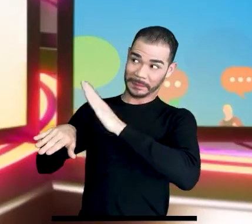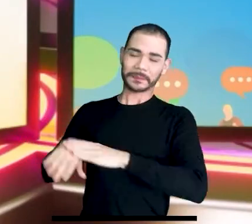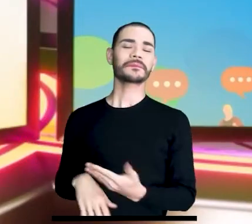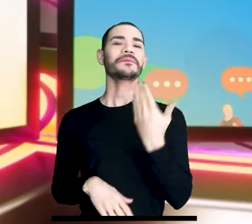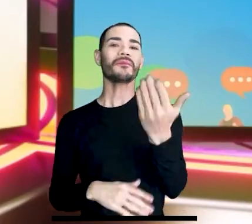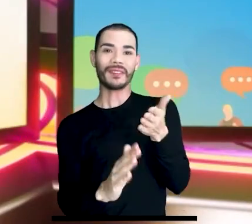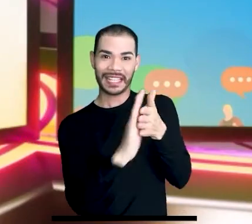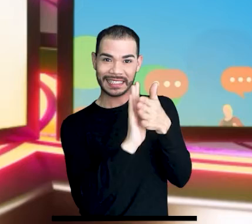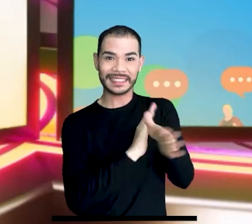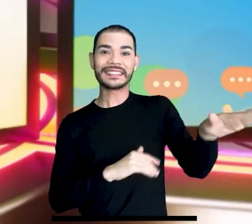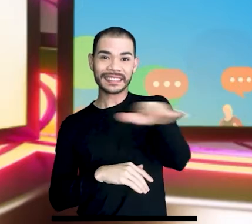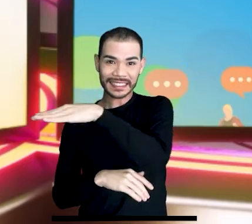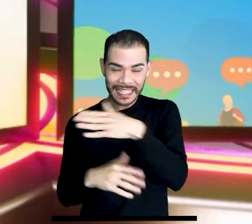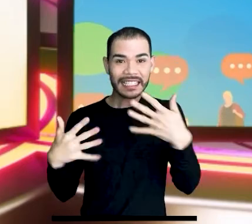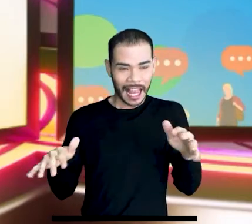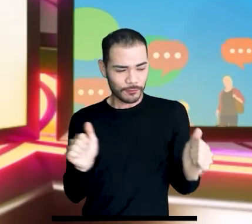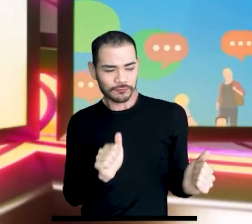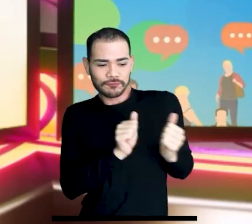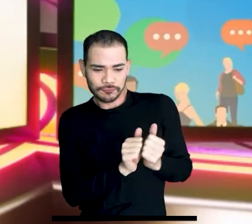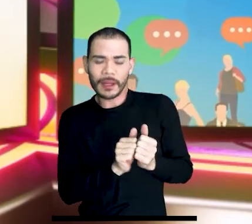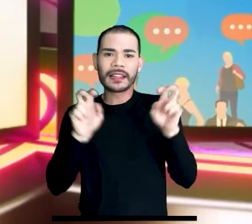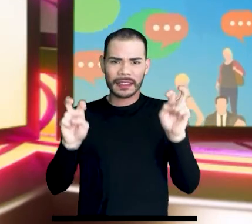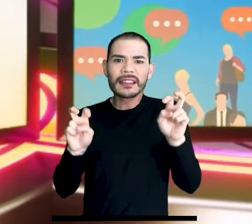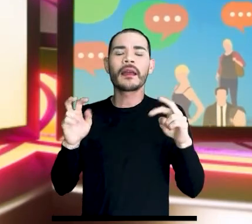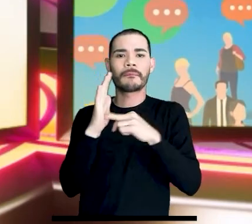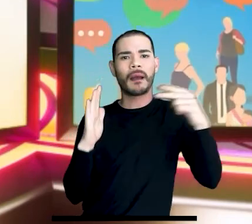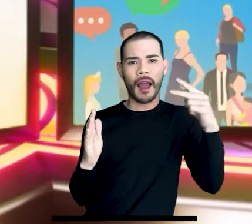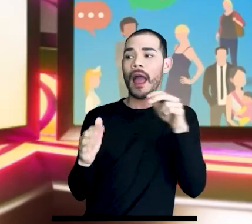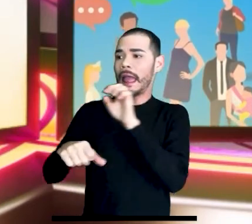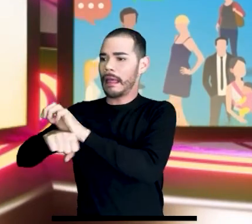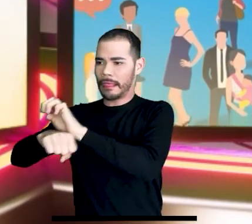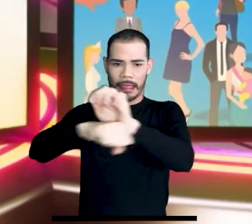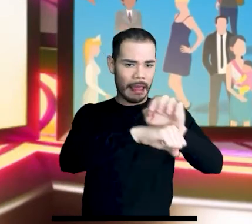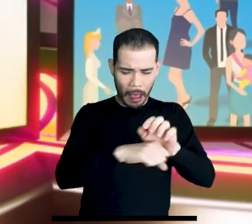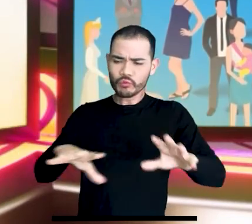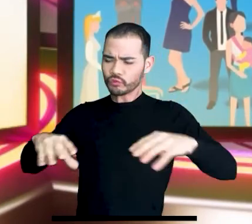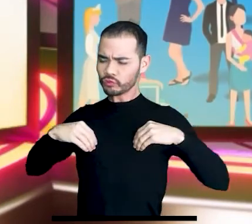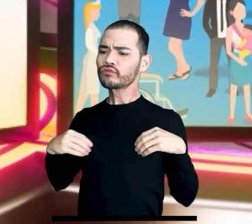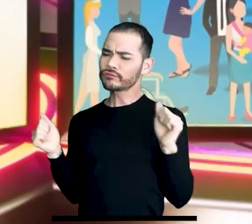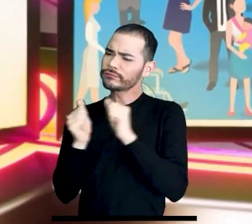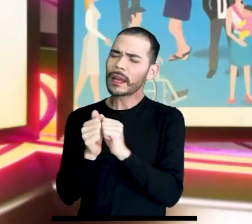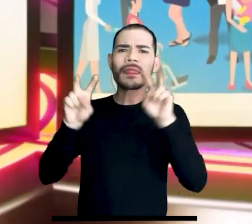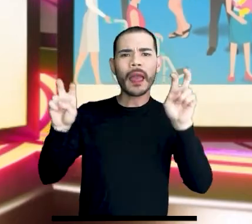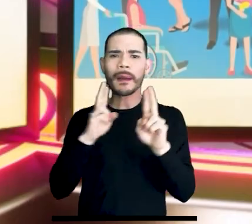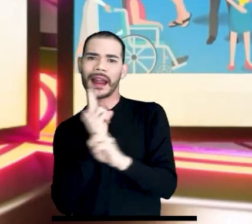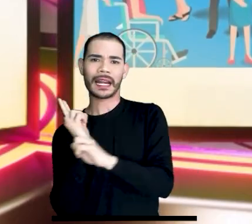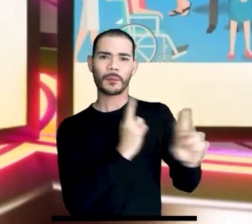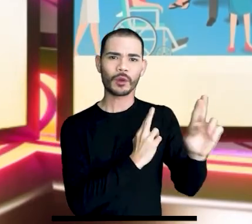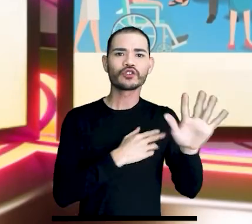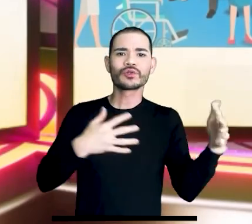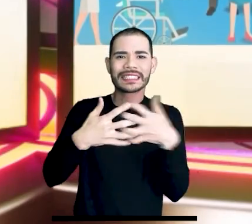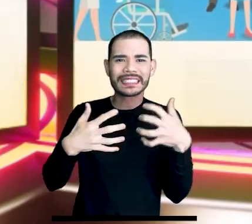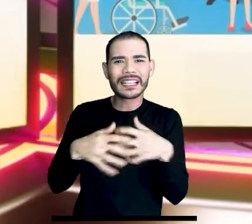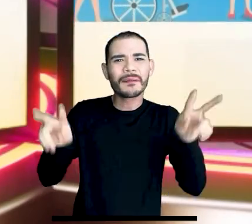Liz, quiero contarles a nuestros queridos invitados que hemos asumido el acompañamiento técnico a varias entidades en la elaboración de las respuestas